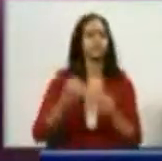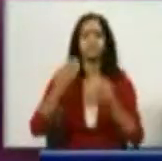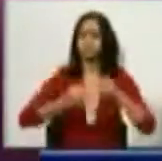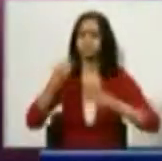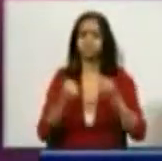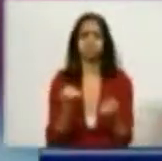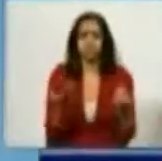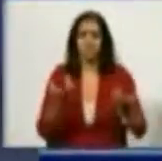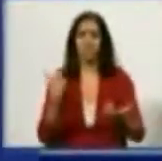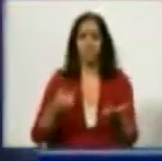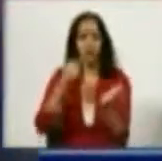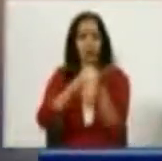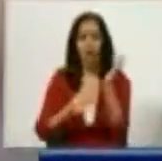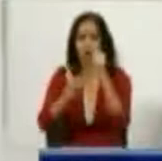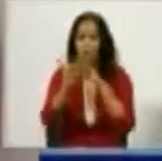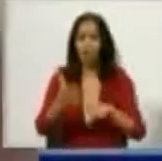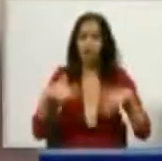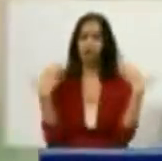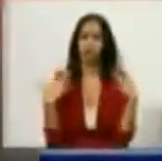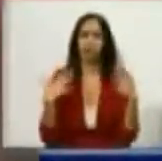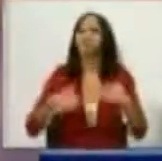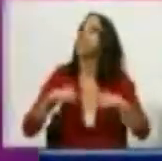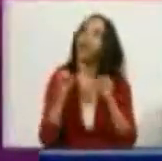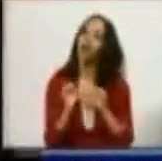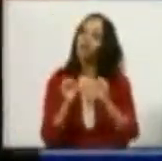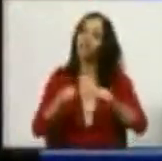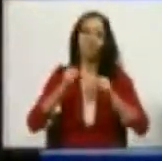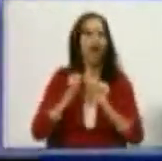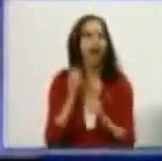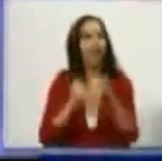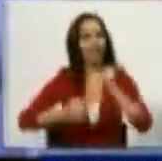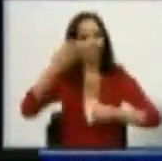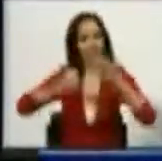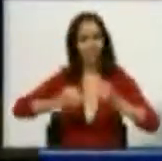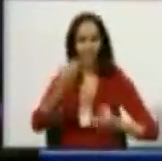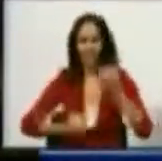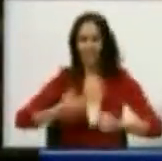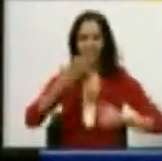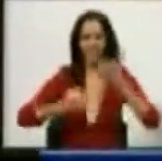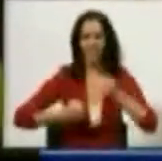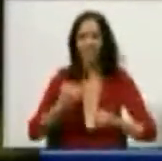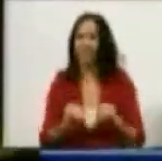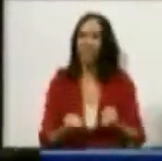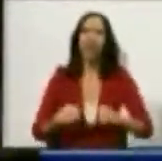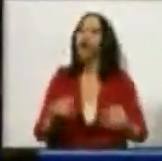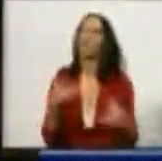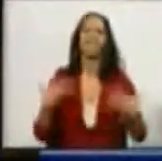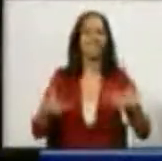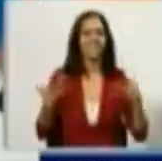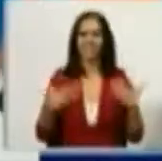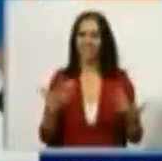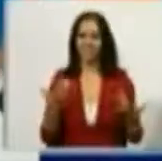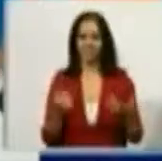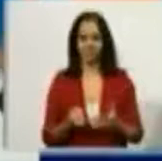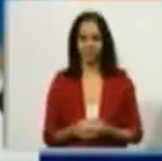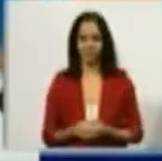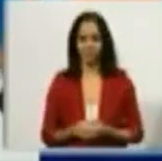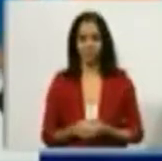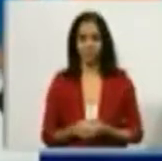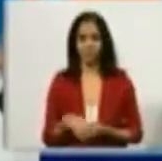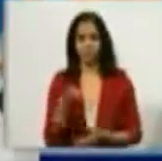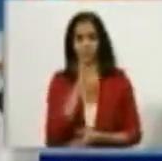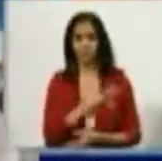tengo la mano oscura la verdad que yo ando vos una barbaridad señores